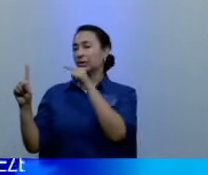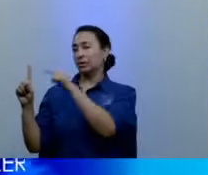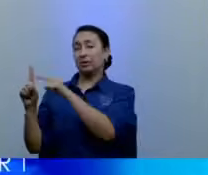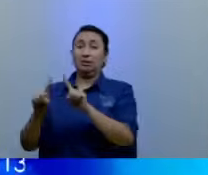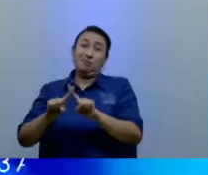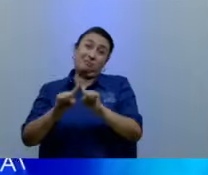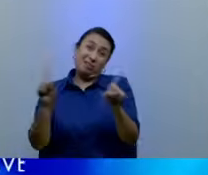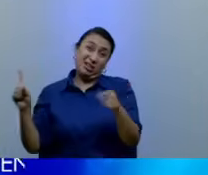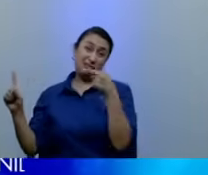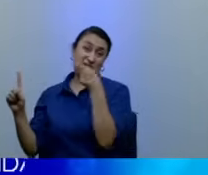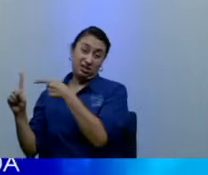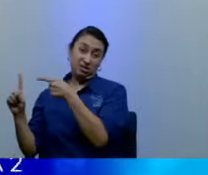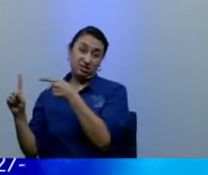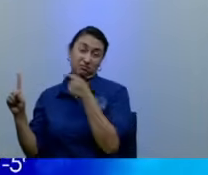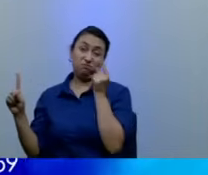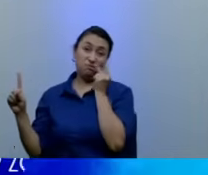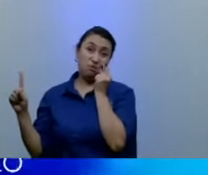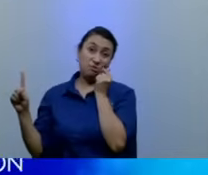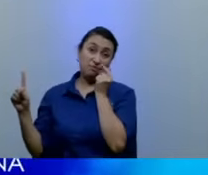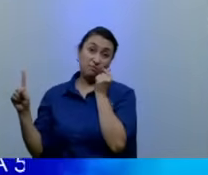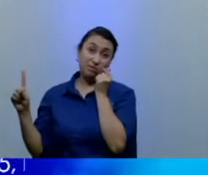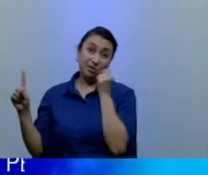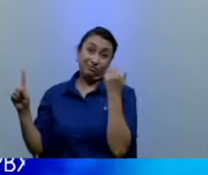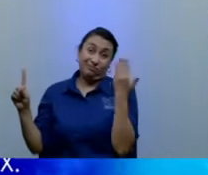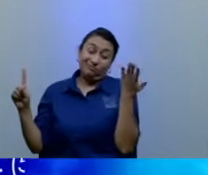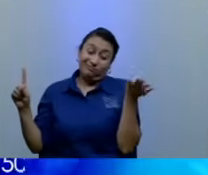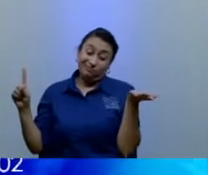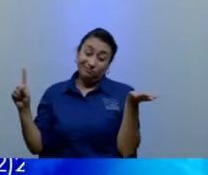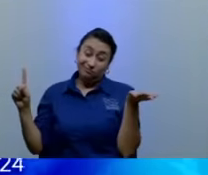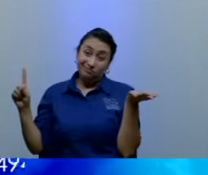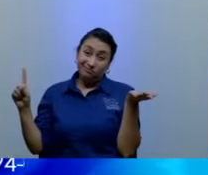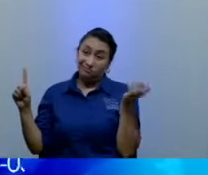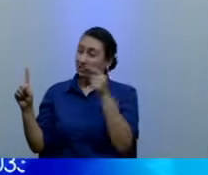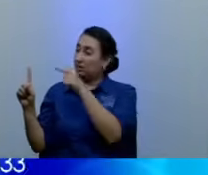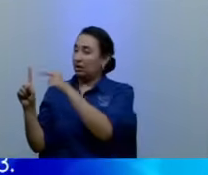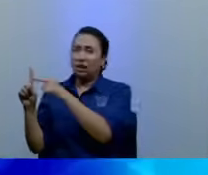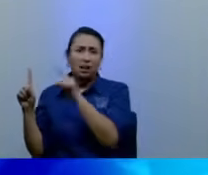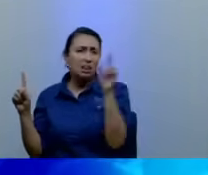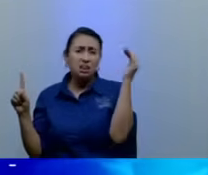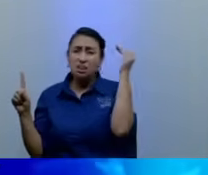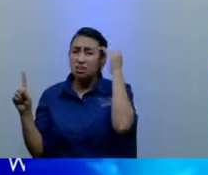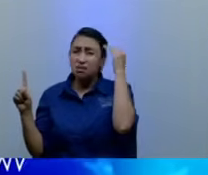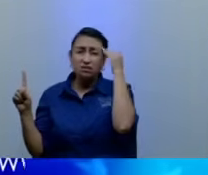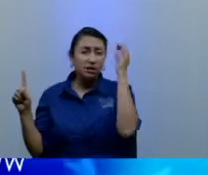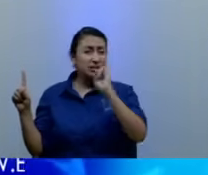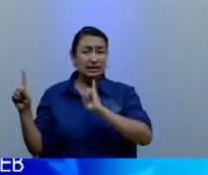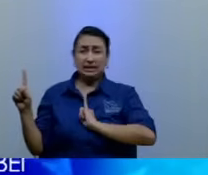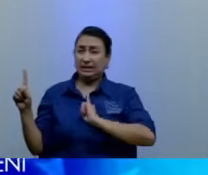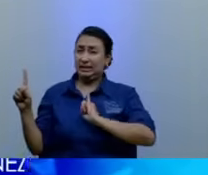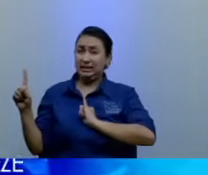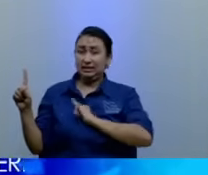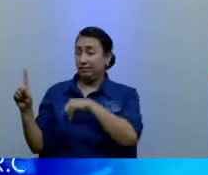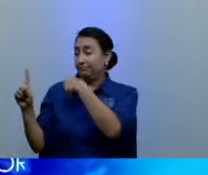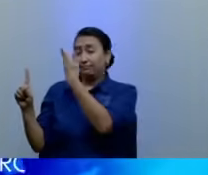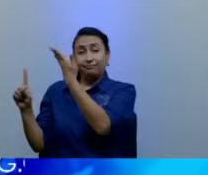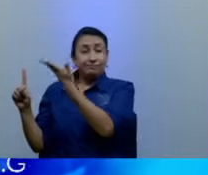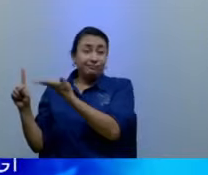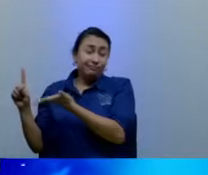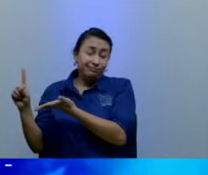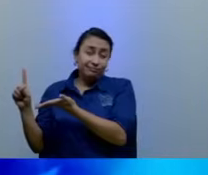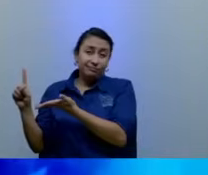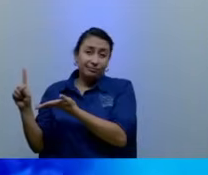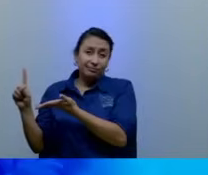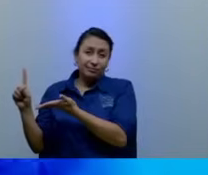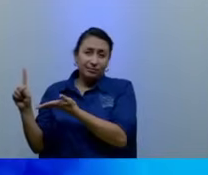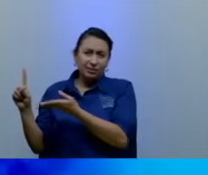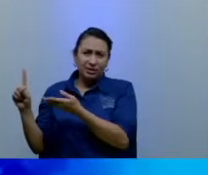queen, ¿verdad? Pero porque no conocen su identidad, aunque es tan obvio. Y esa es